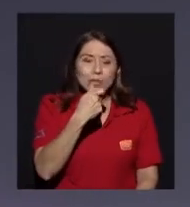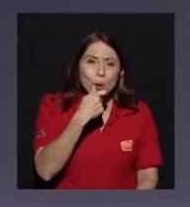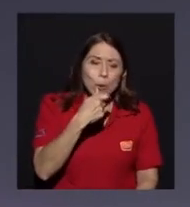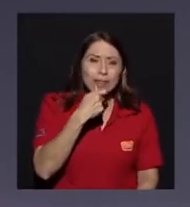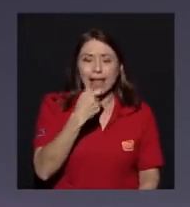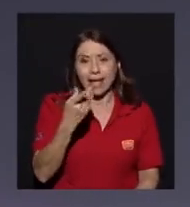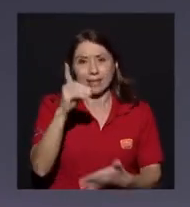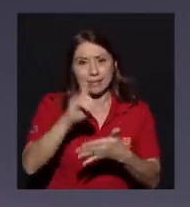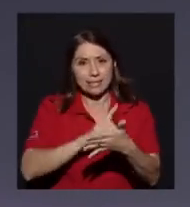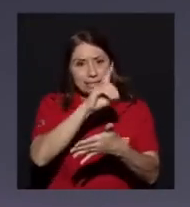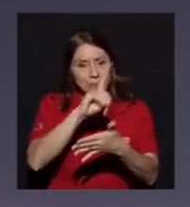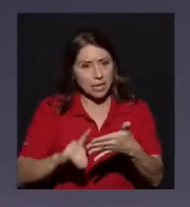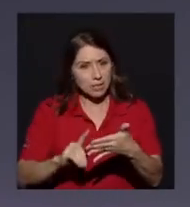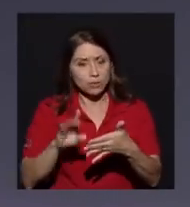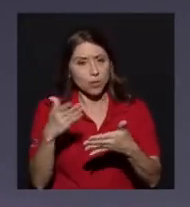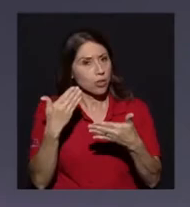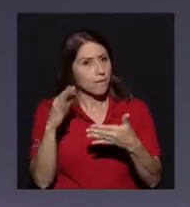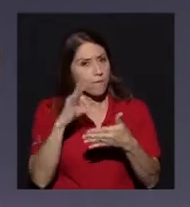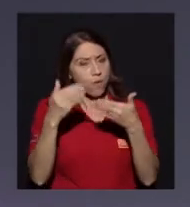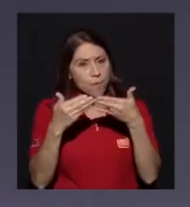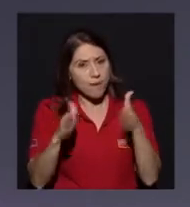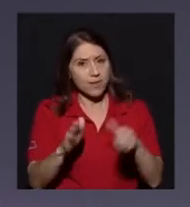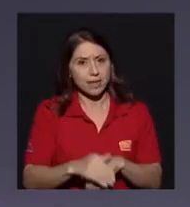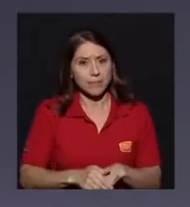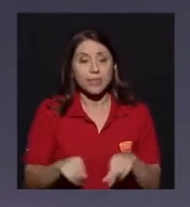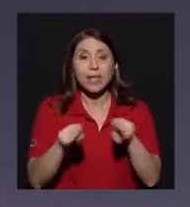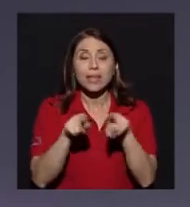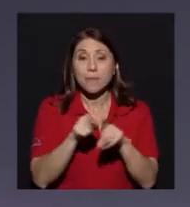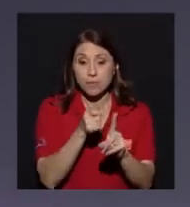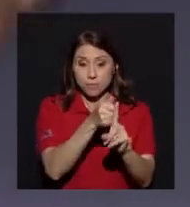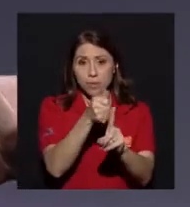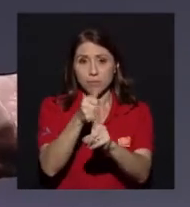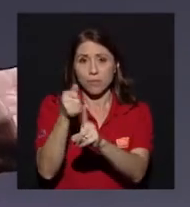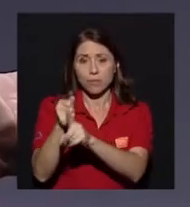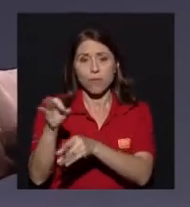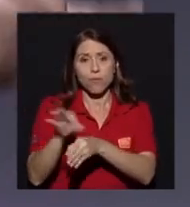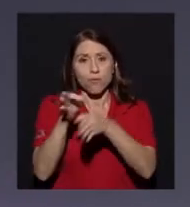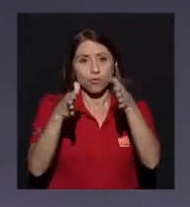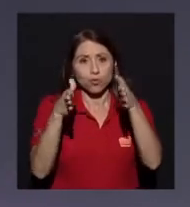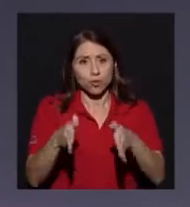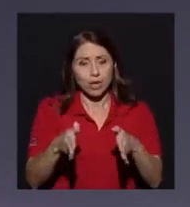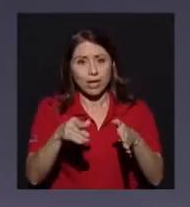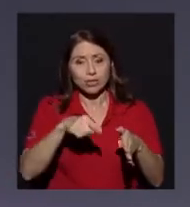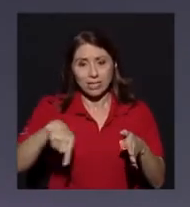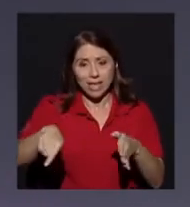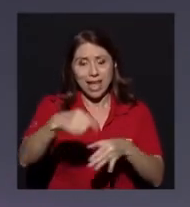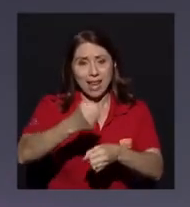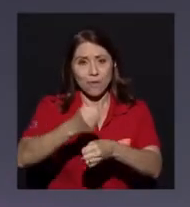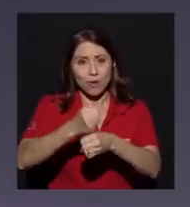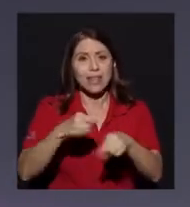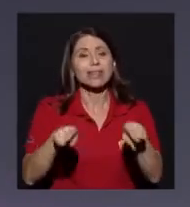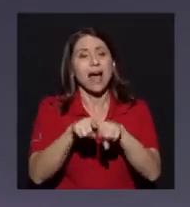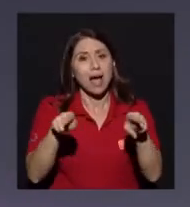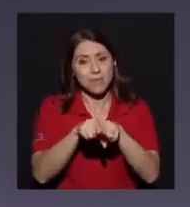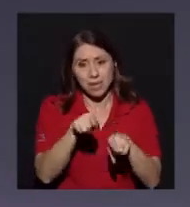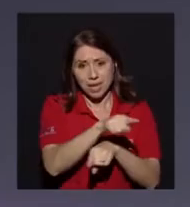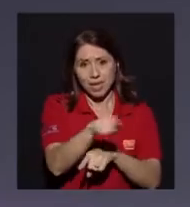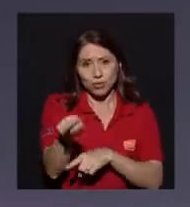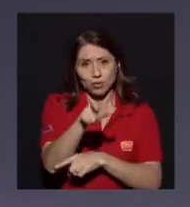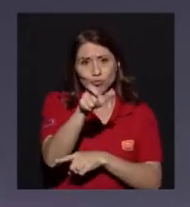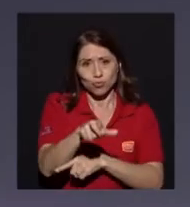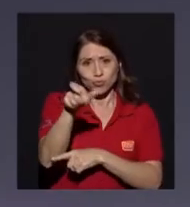abiertamente verdad y en otros casos los propios funcionarios que laboran en la incitación en la institución también son sujetos a discriminación